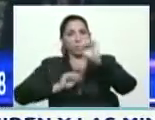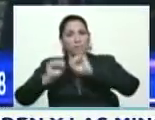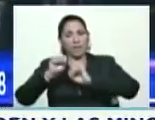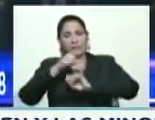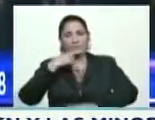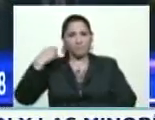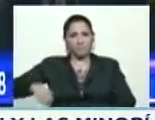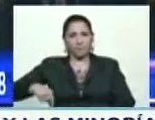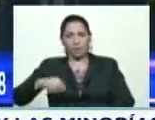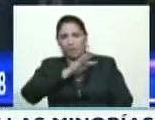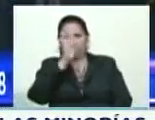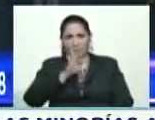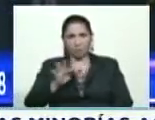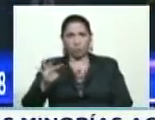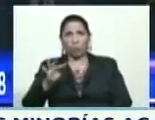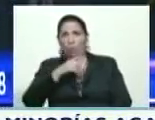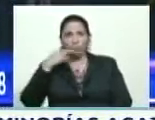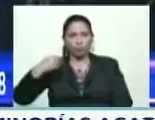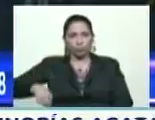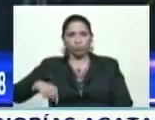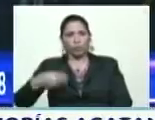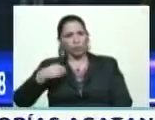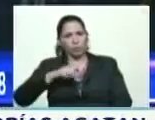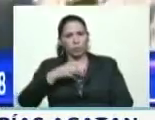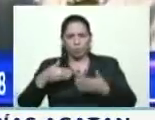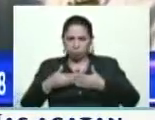decidimos ampliar nuestra colaboración.